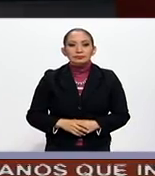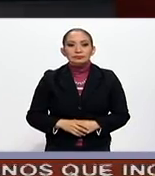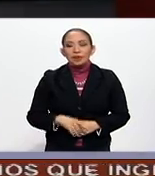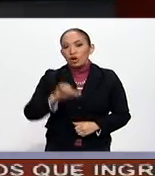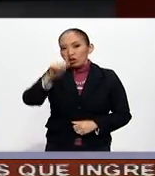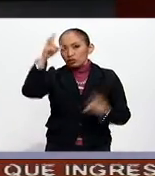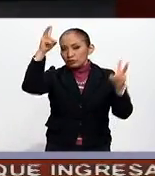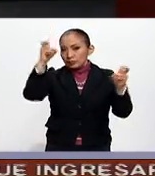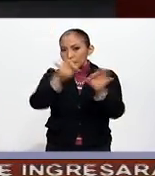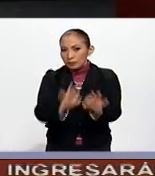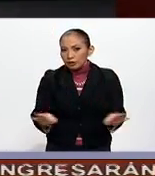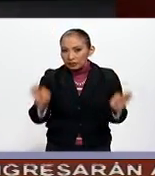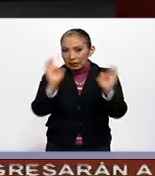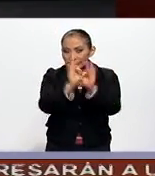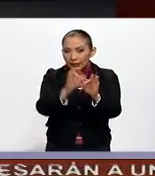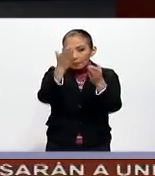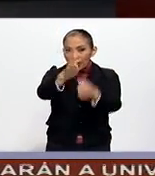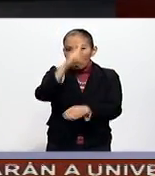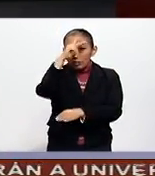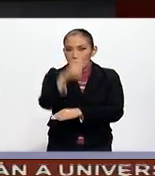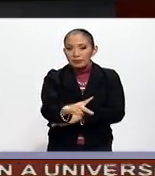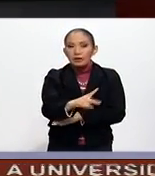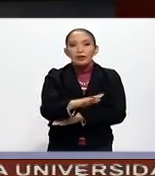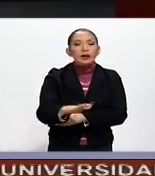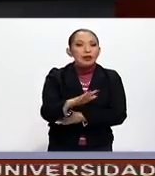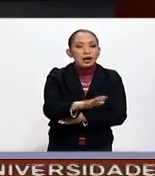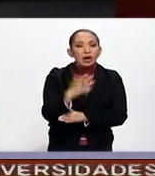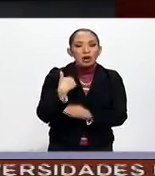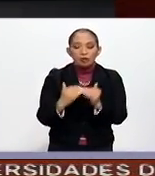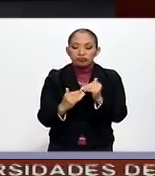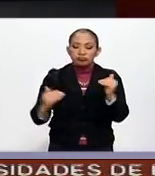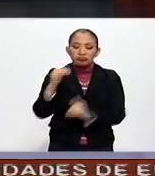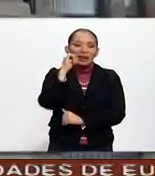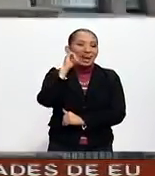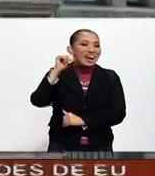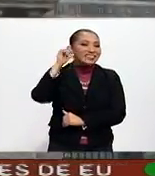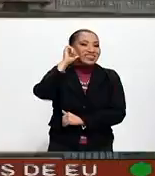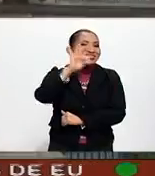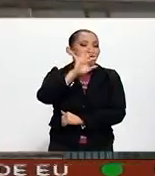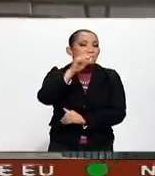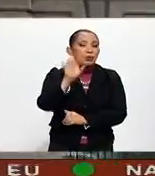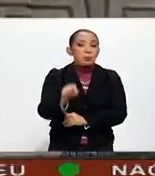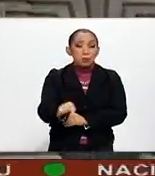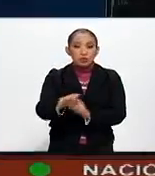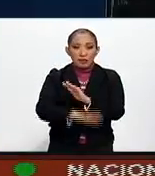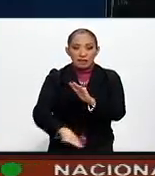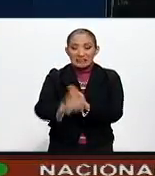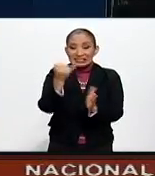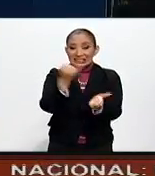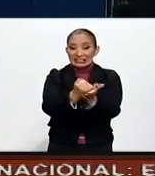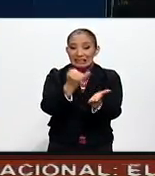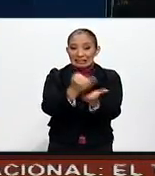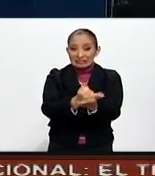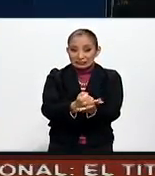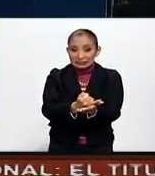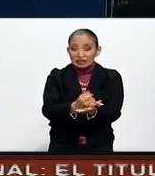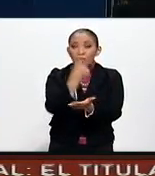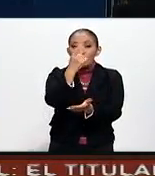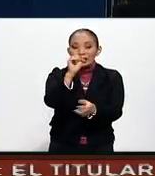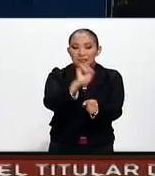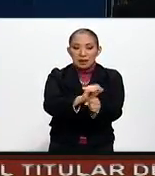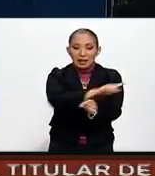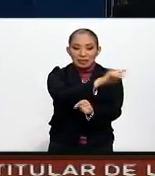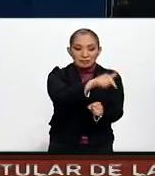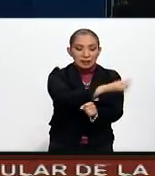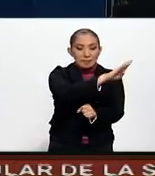En otros temas importantes, el Banco de México elevó ayer en 50 puntos base su tasa de interés, una semana